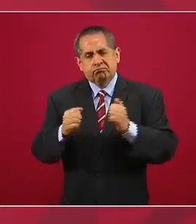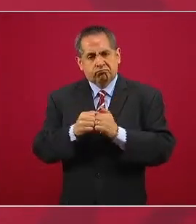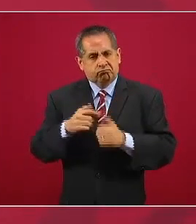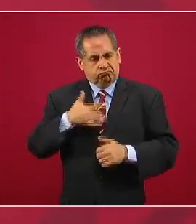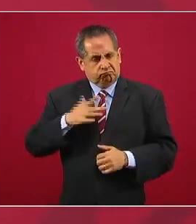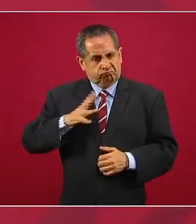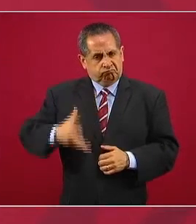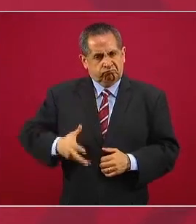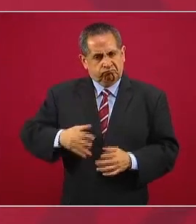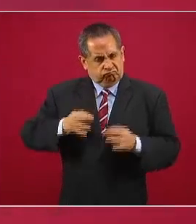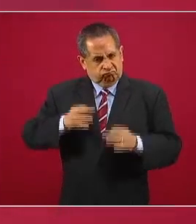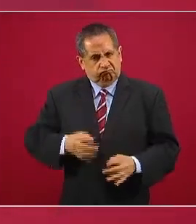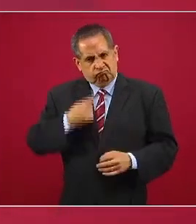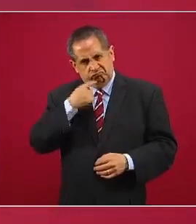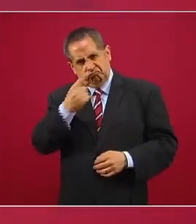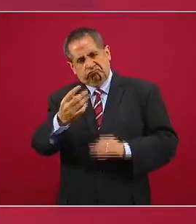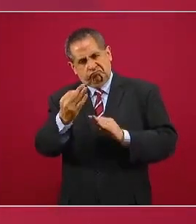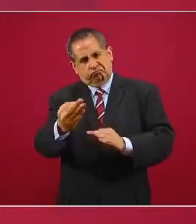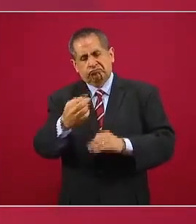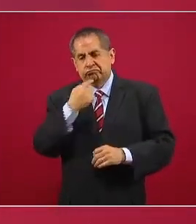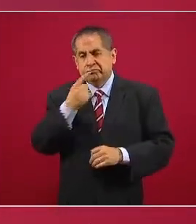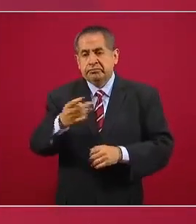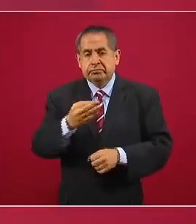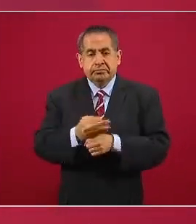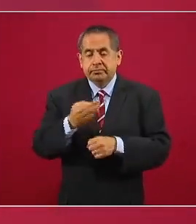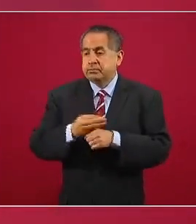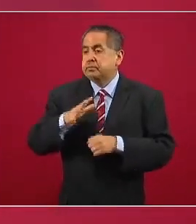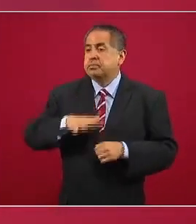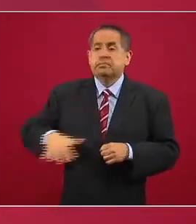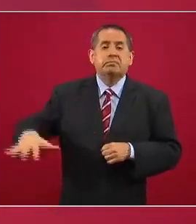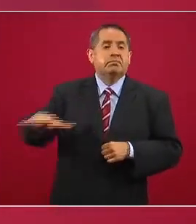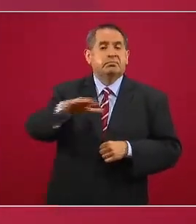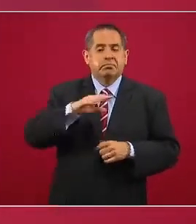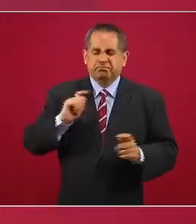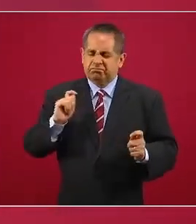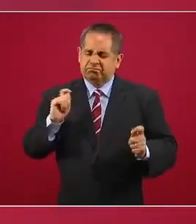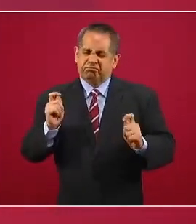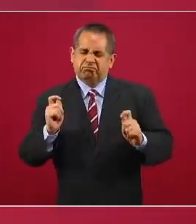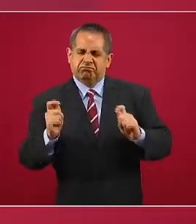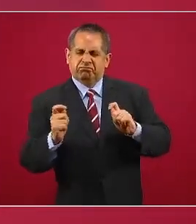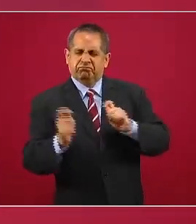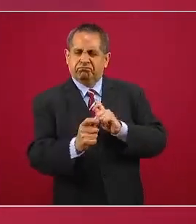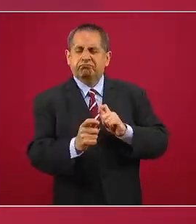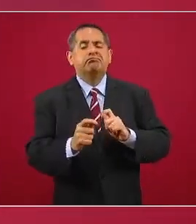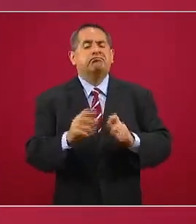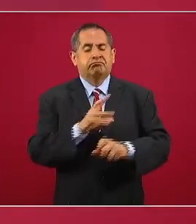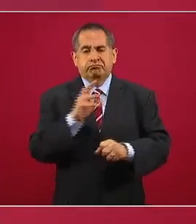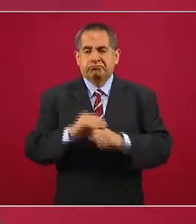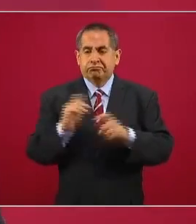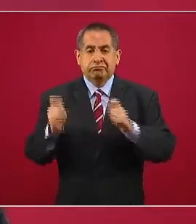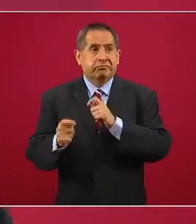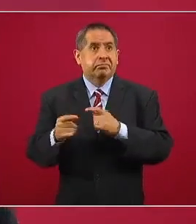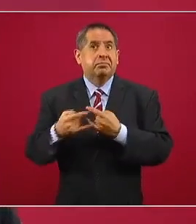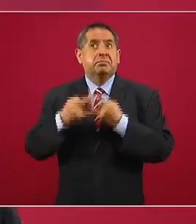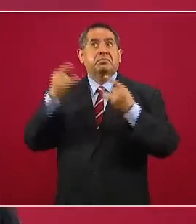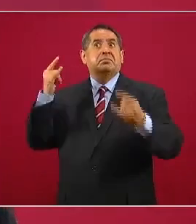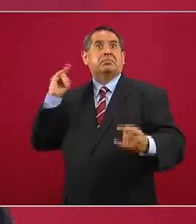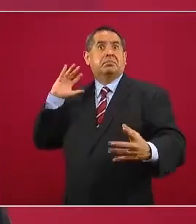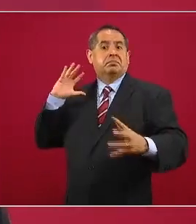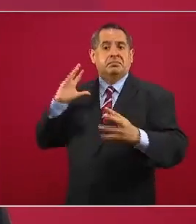orgullo de que es el movimiento de transformación más